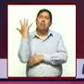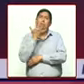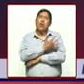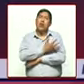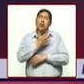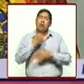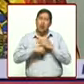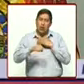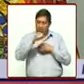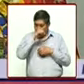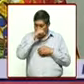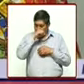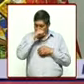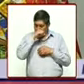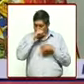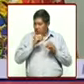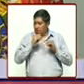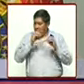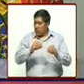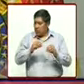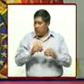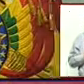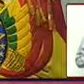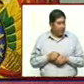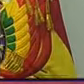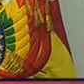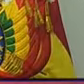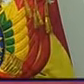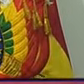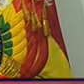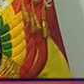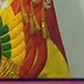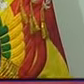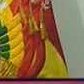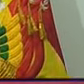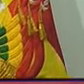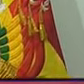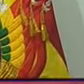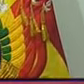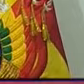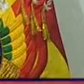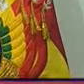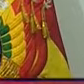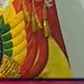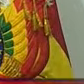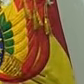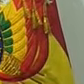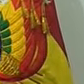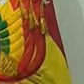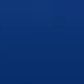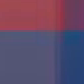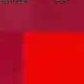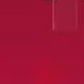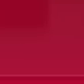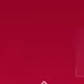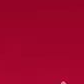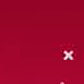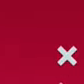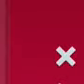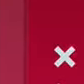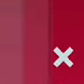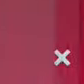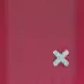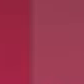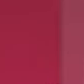de nacido, se ha dispuesto que este permanezca bajo la guarda provisional de la hermana.